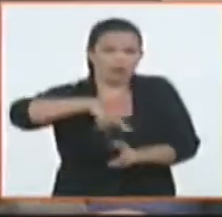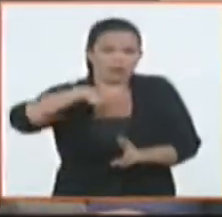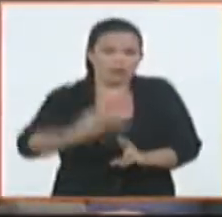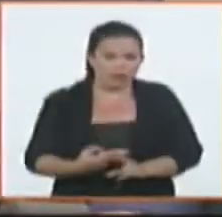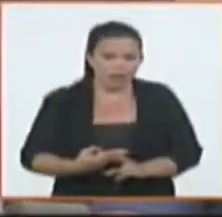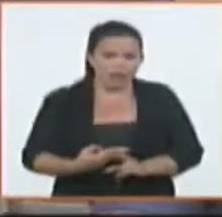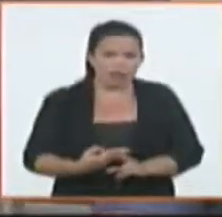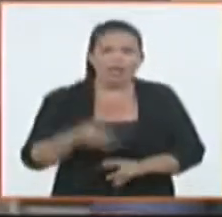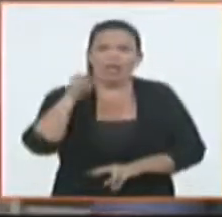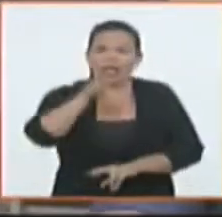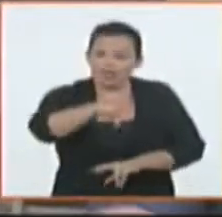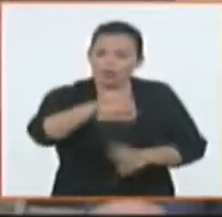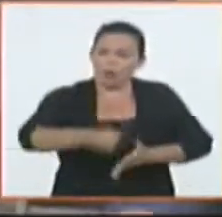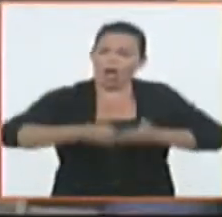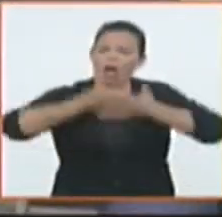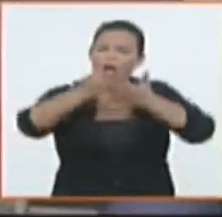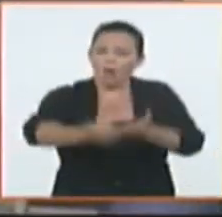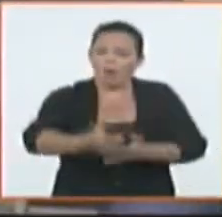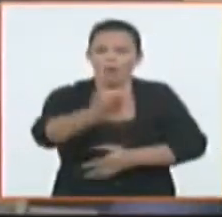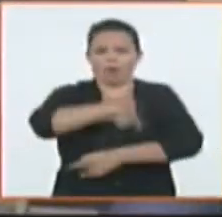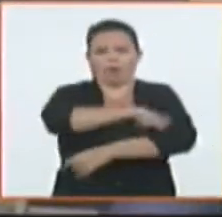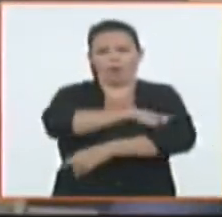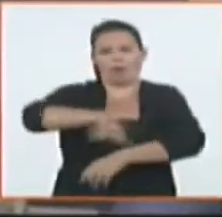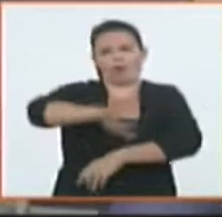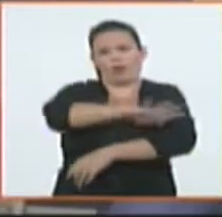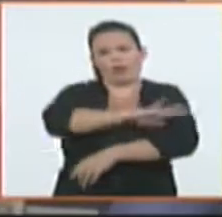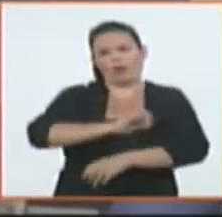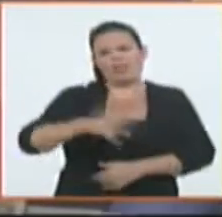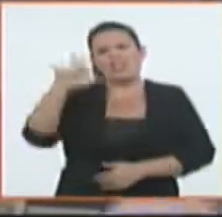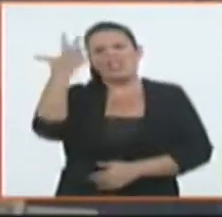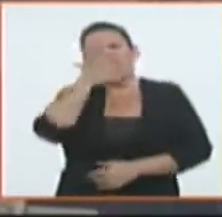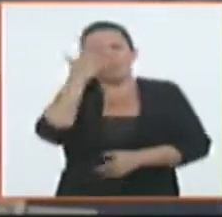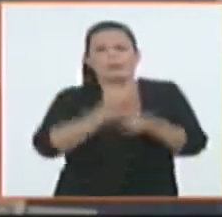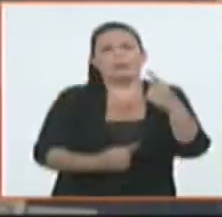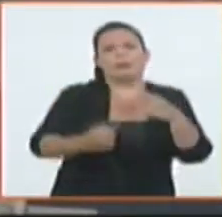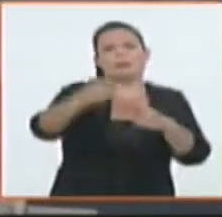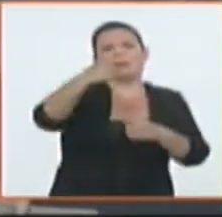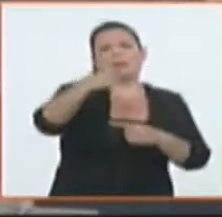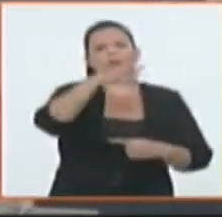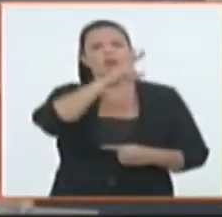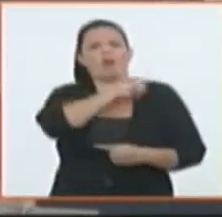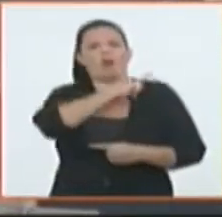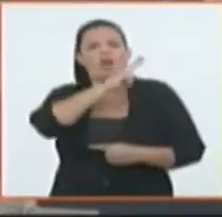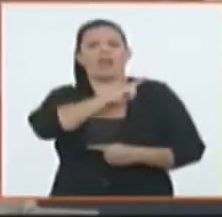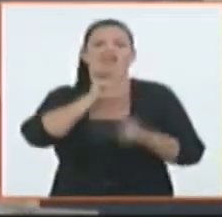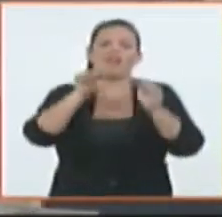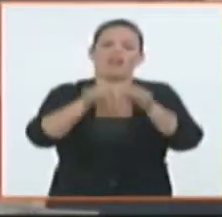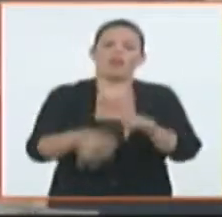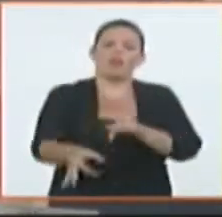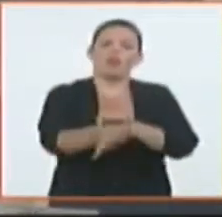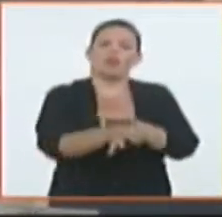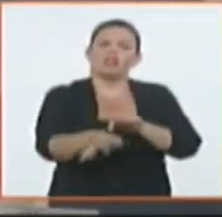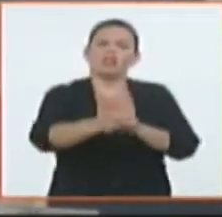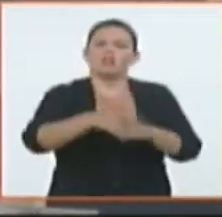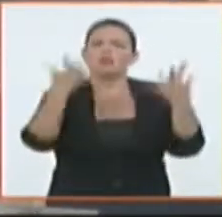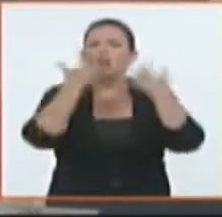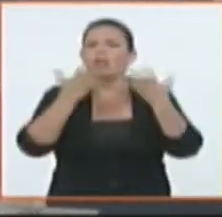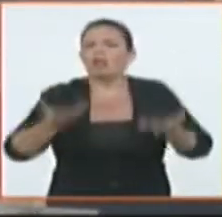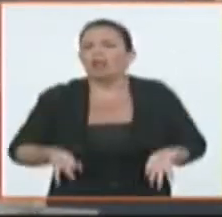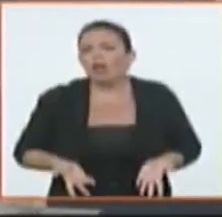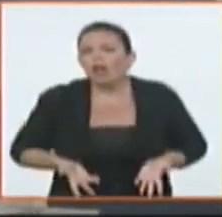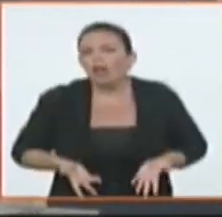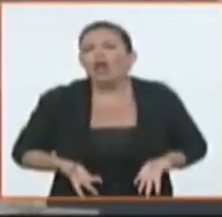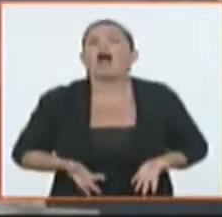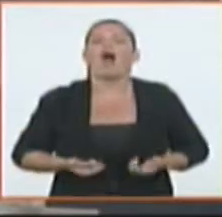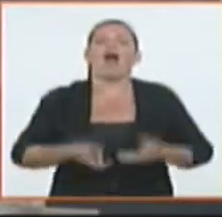¿Y quién es el máximo órgano del Estado y del gobierno en un municipio? La Asamblea Municipal del Poder Popular. Por